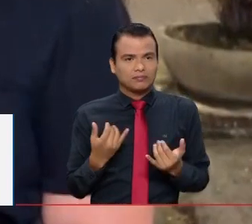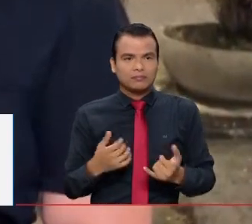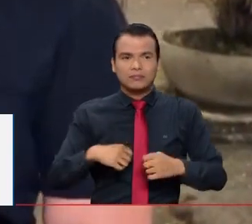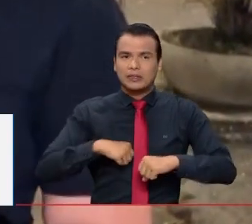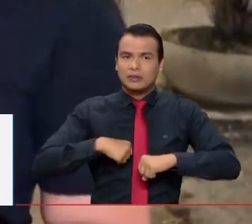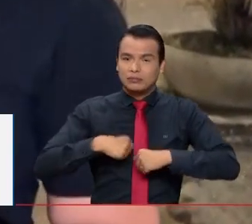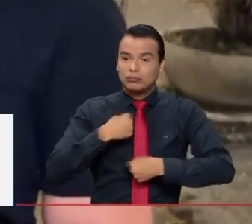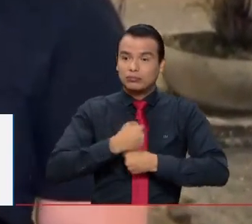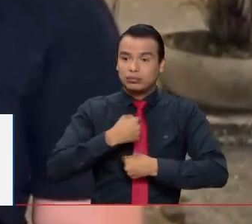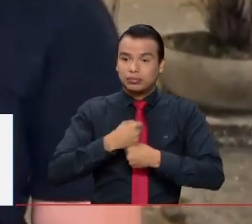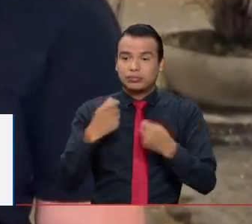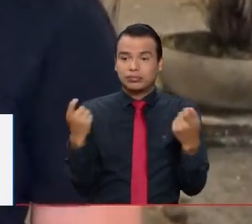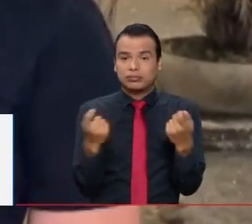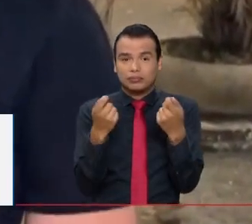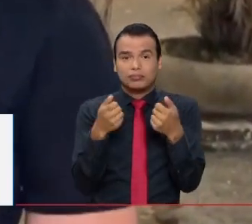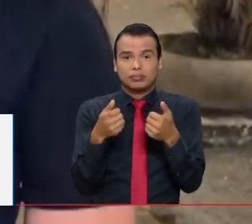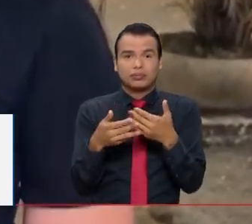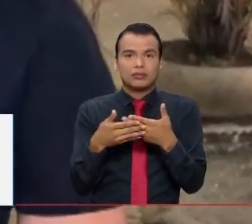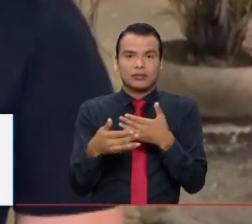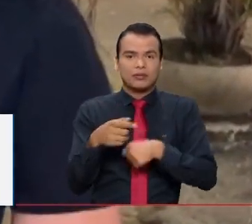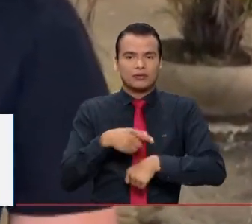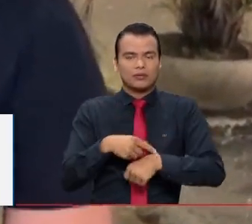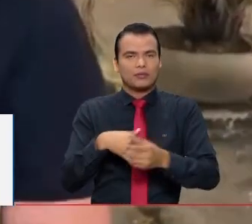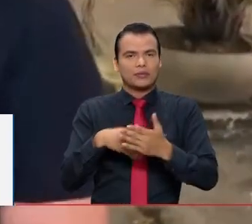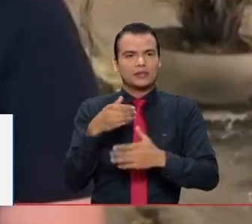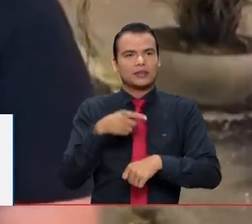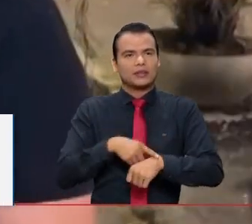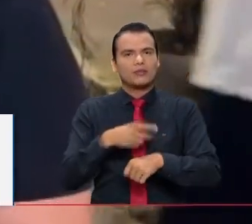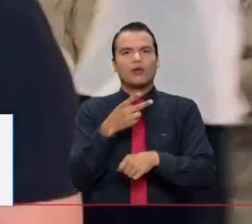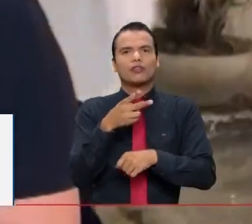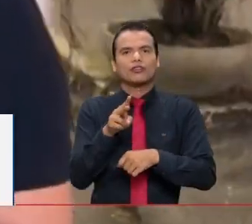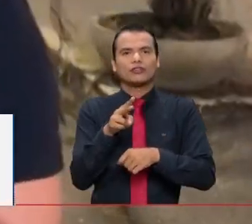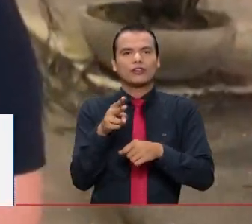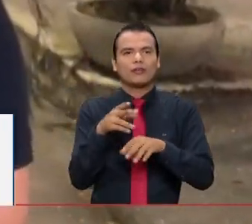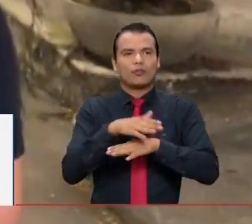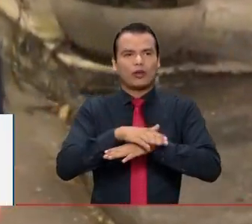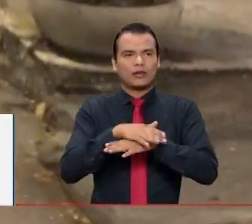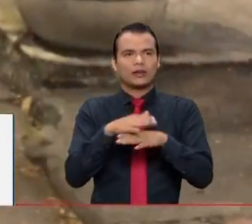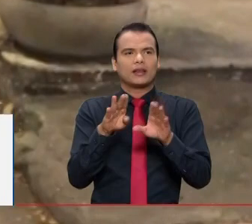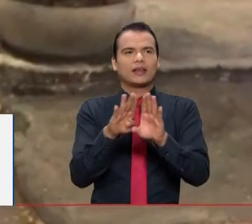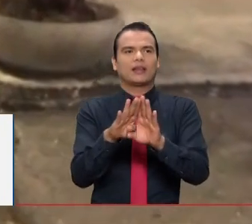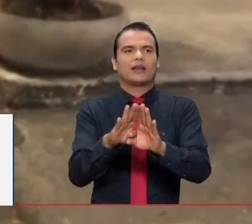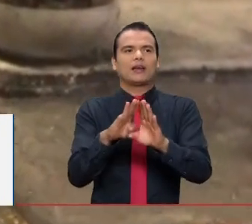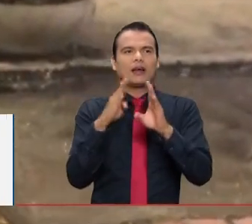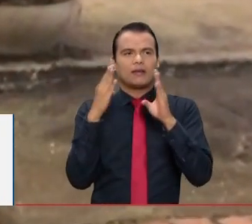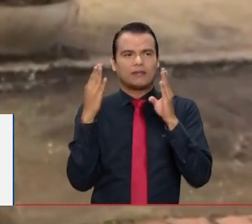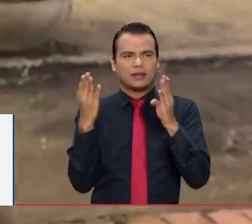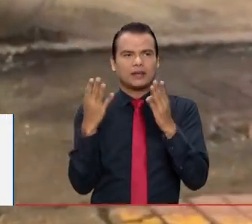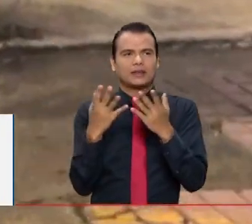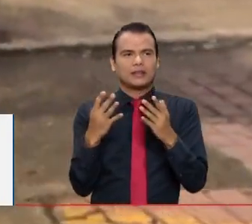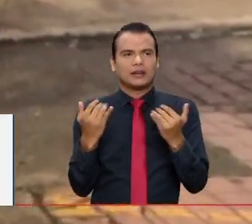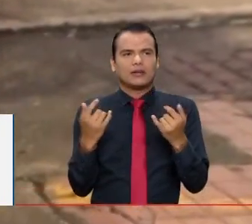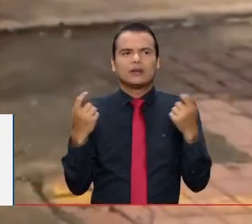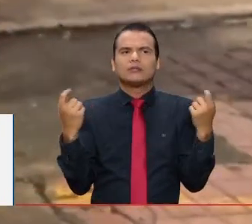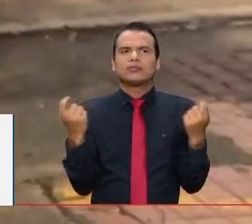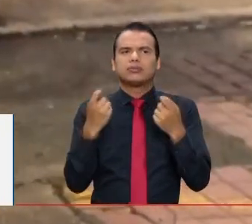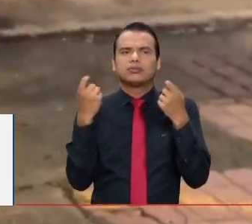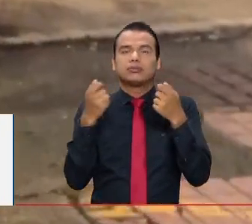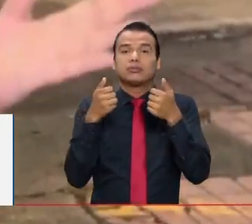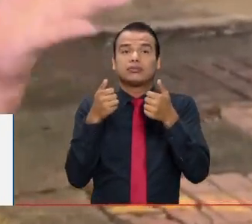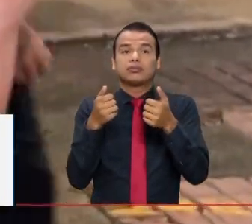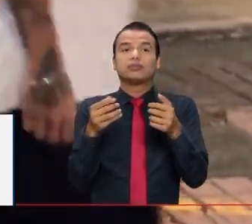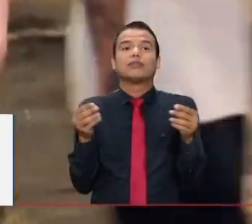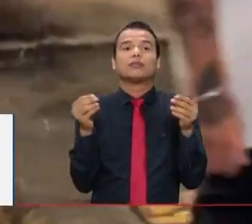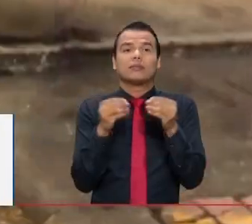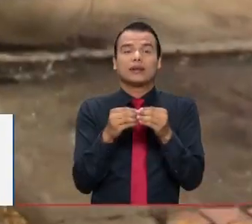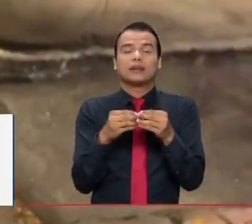súper bien. A partir de hoy abrimos a partir de las 12 del mediodía. Y no solo para nosotros las ventas han incrementado bastante, sino